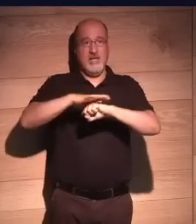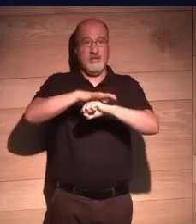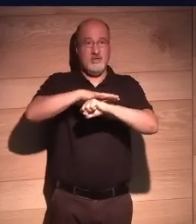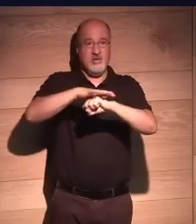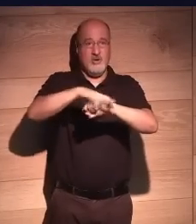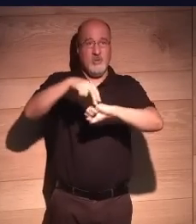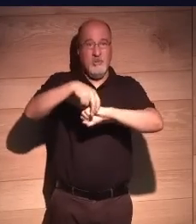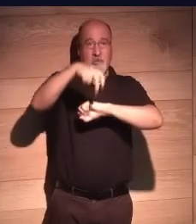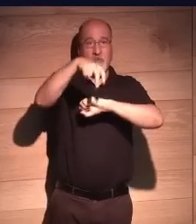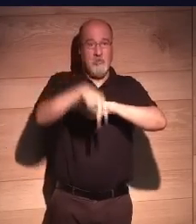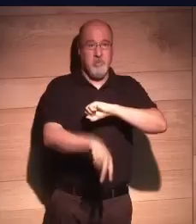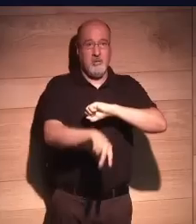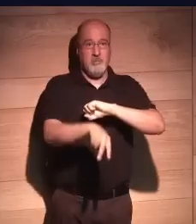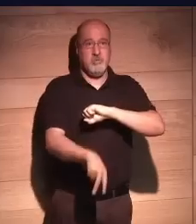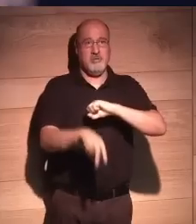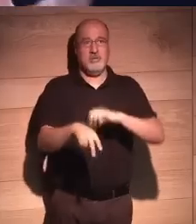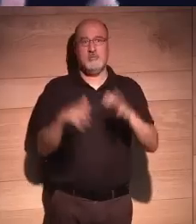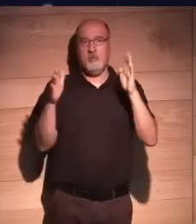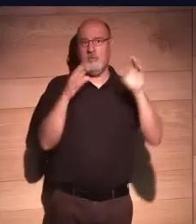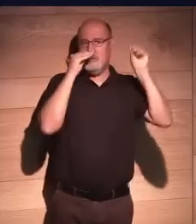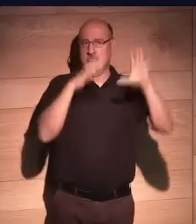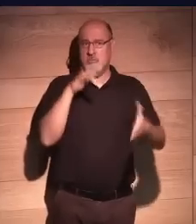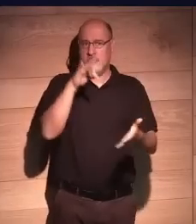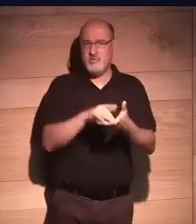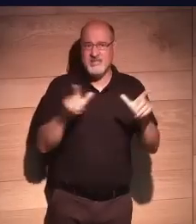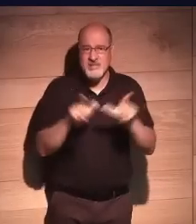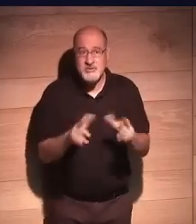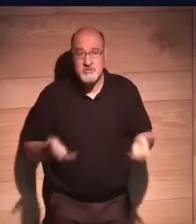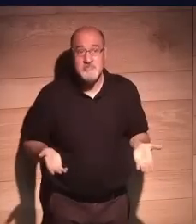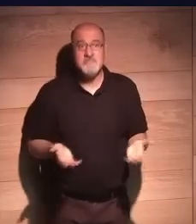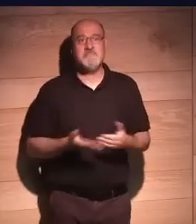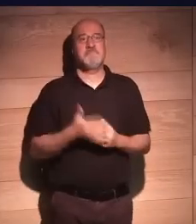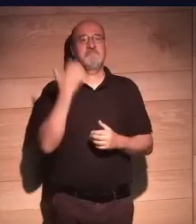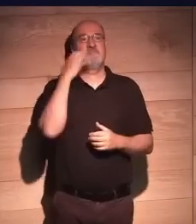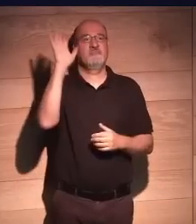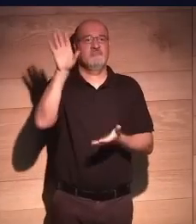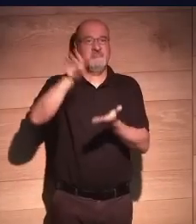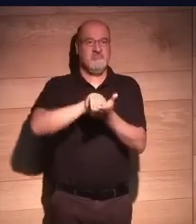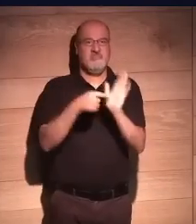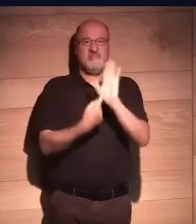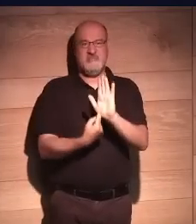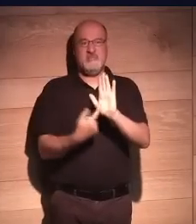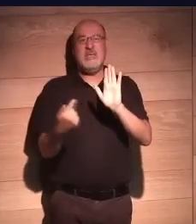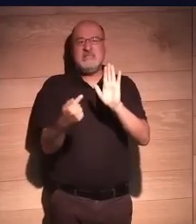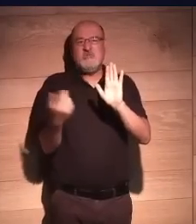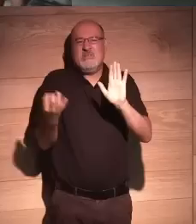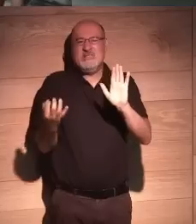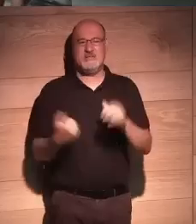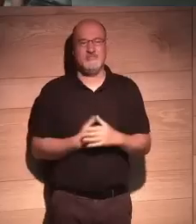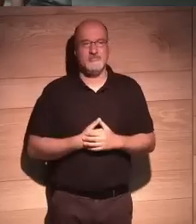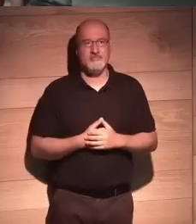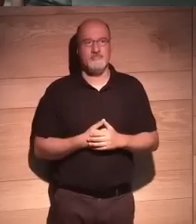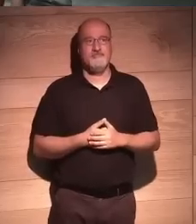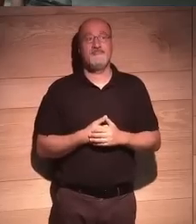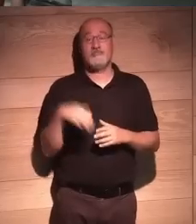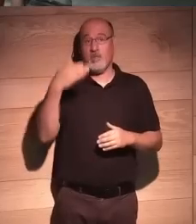helicóptero. Sí, sobre todo lo que Y supone ese de es haberse un momento pasado histórico de al la lado televisión, oscuro de la historia de la televisión. Claro, ¿Pero sí, qué? sí. ¿Esto qué es? Bueno, pero también se repite mucho